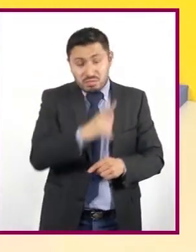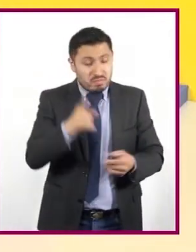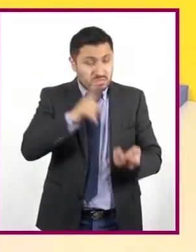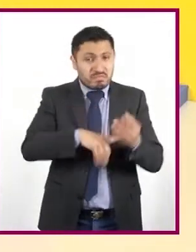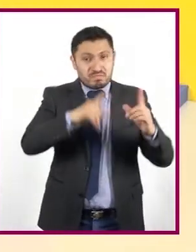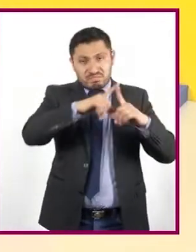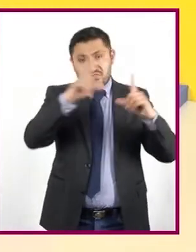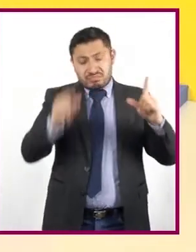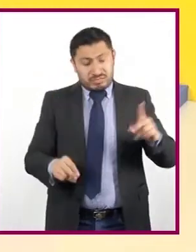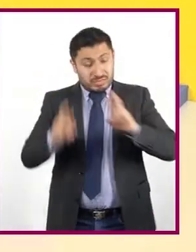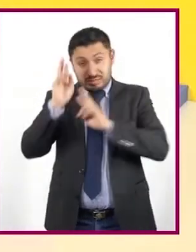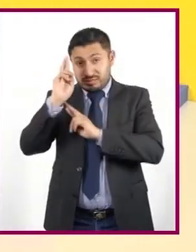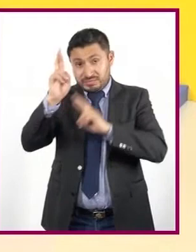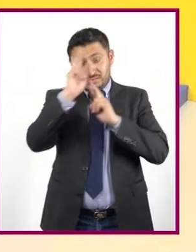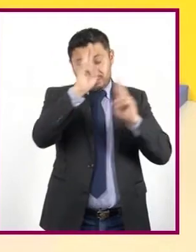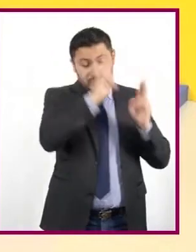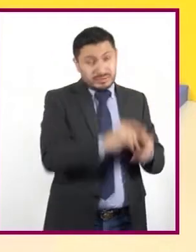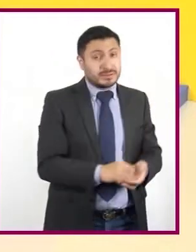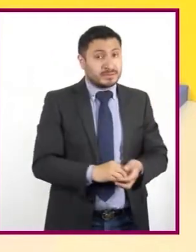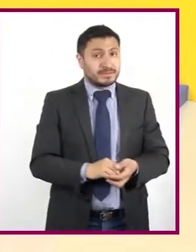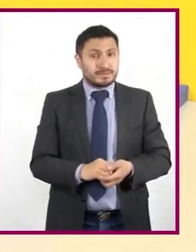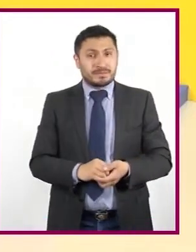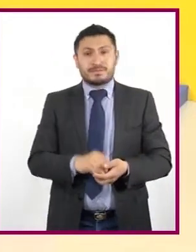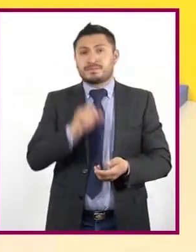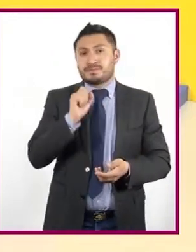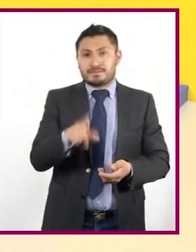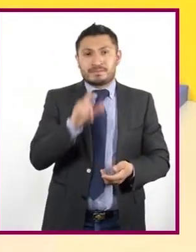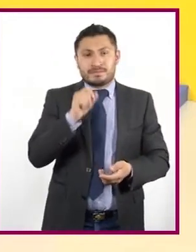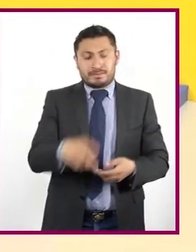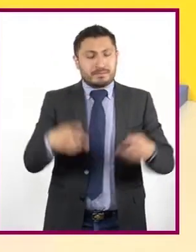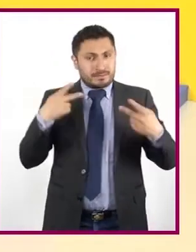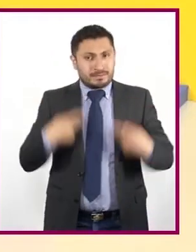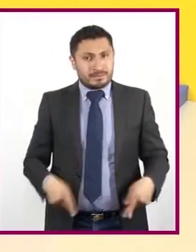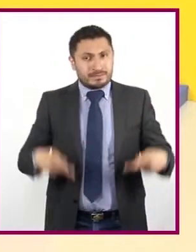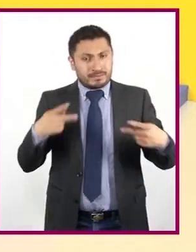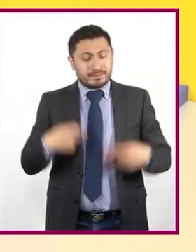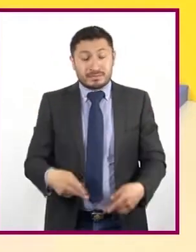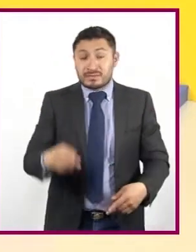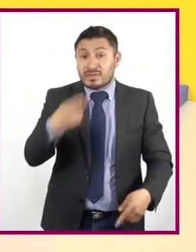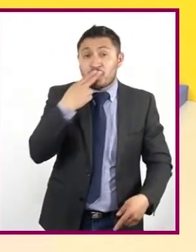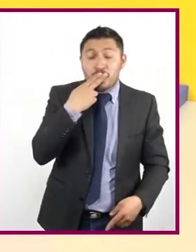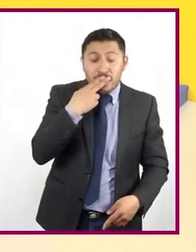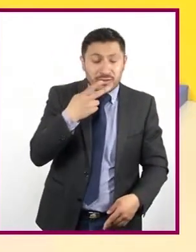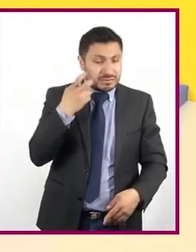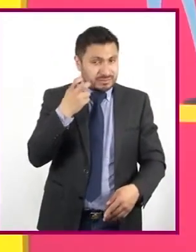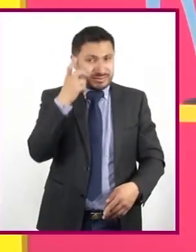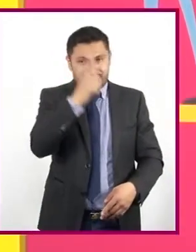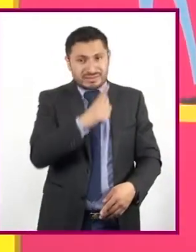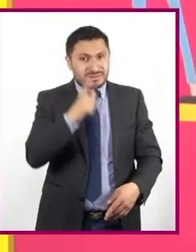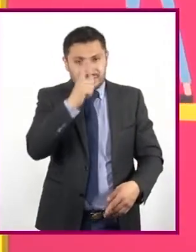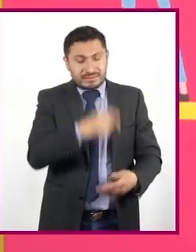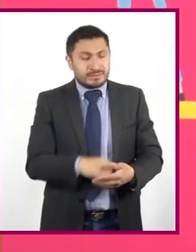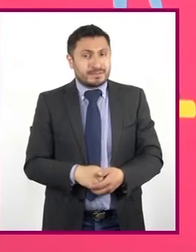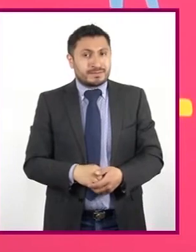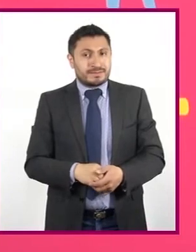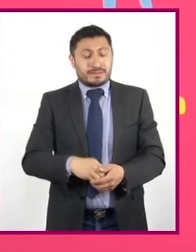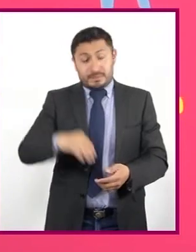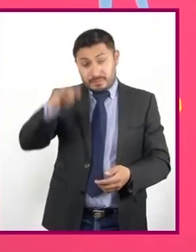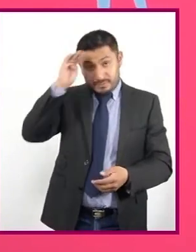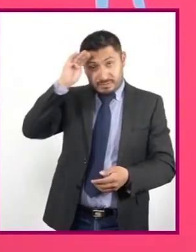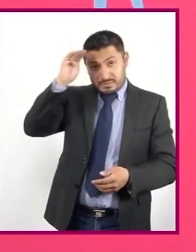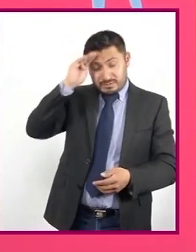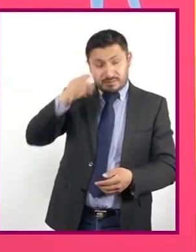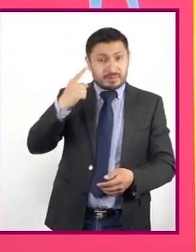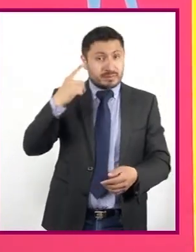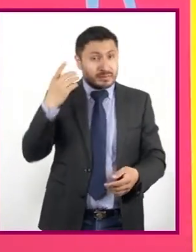país y el mundo, valoramos también a las personas que usan esa lengua. Piensen en